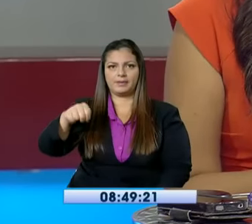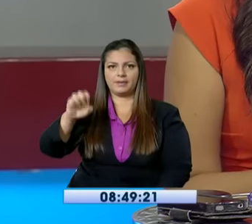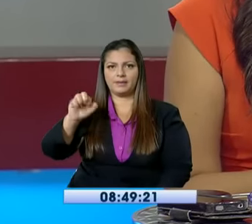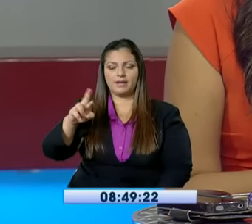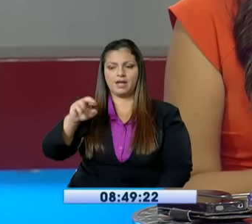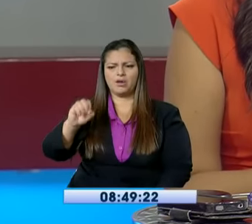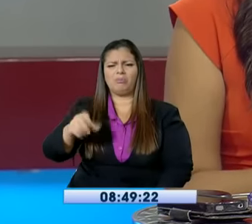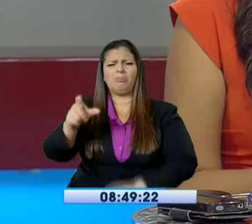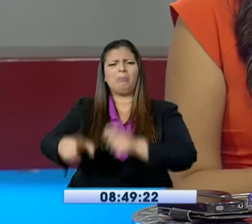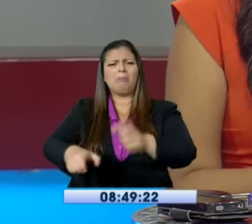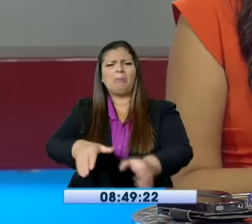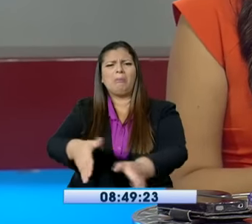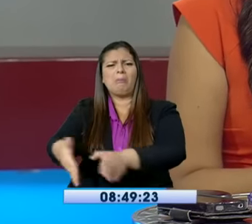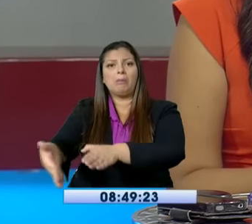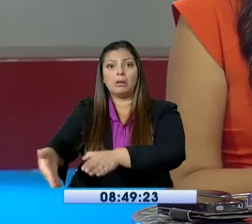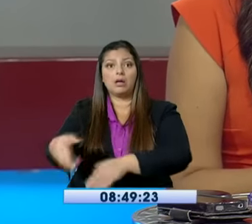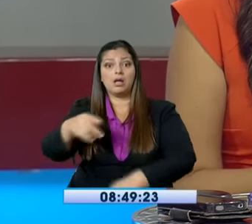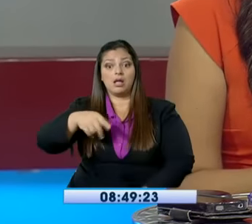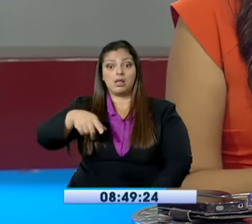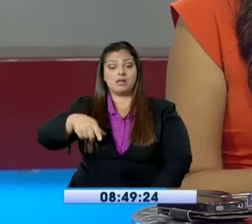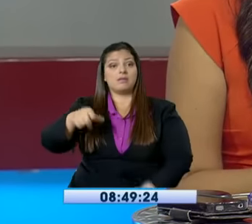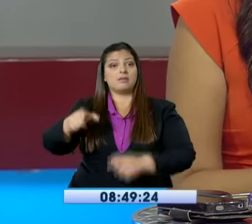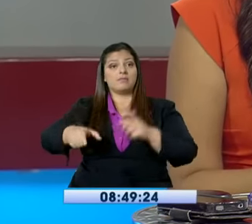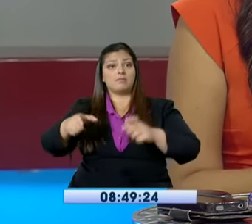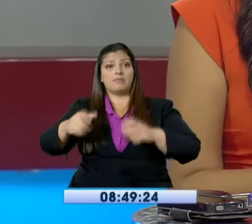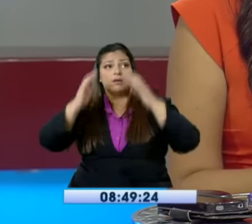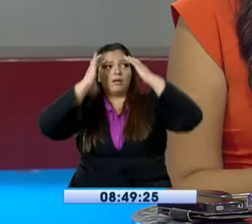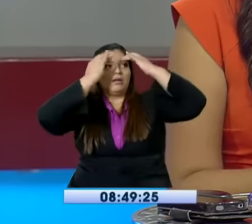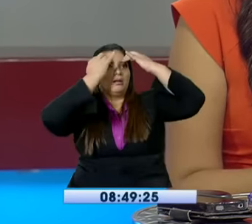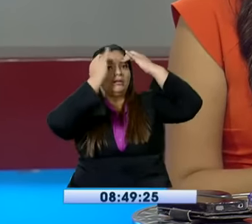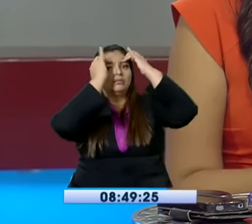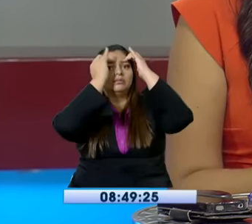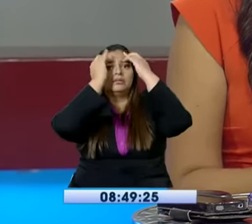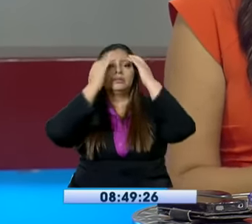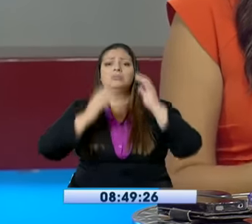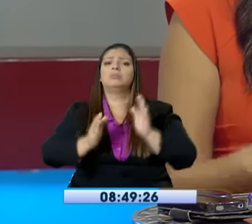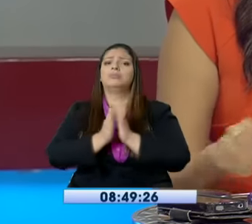sienten temor y solicitan mayor resguardo policial.